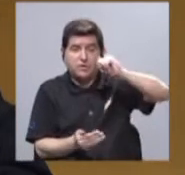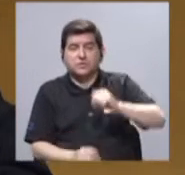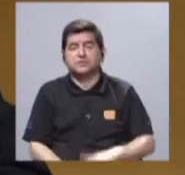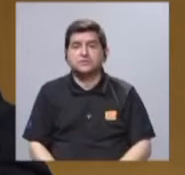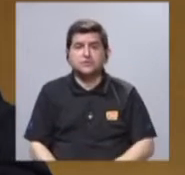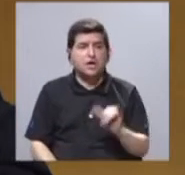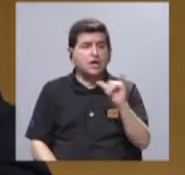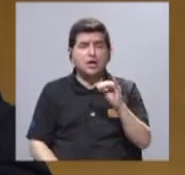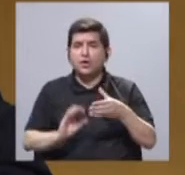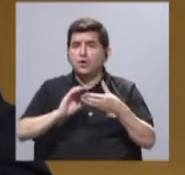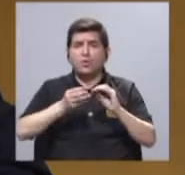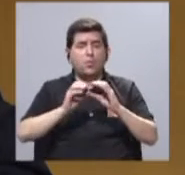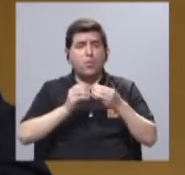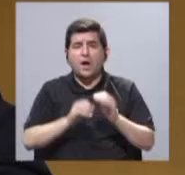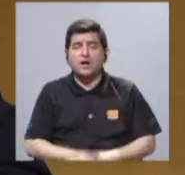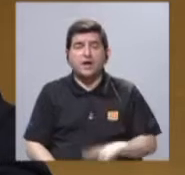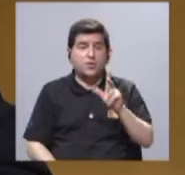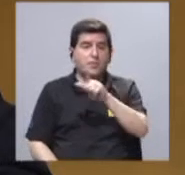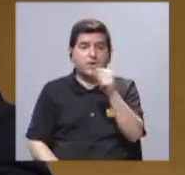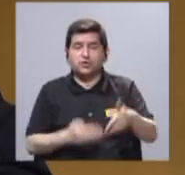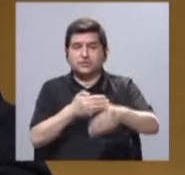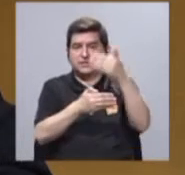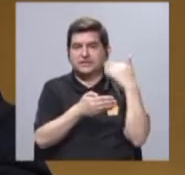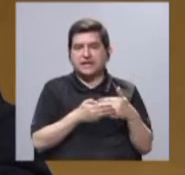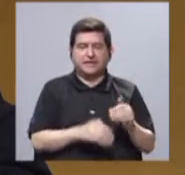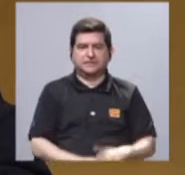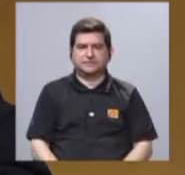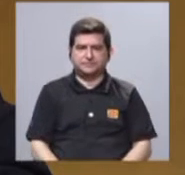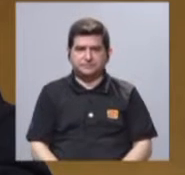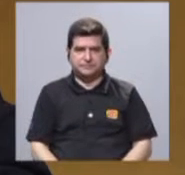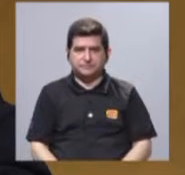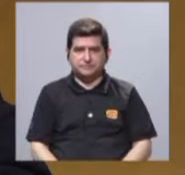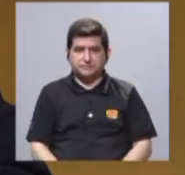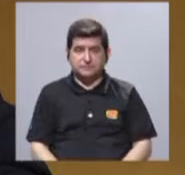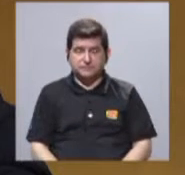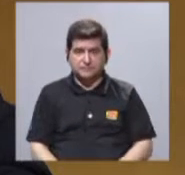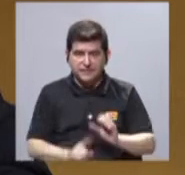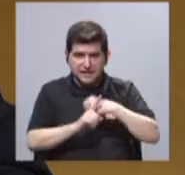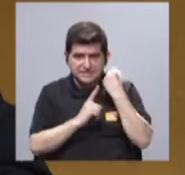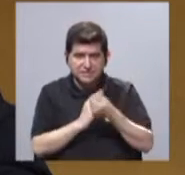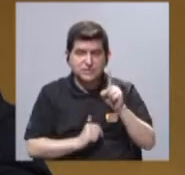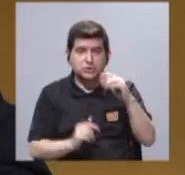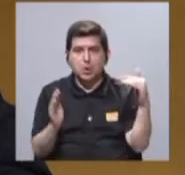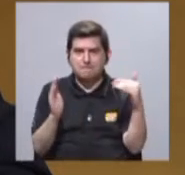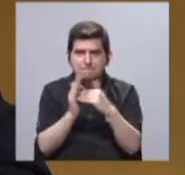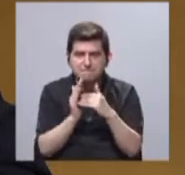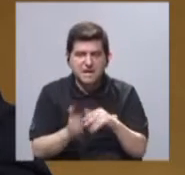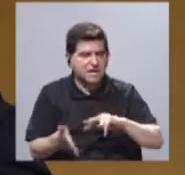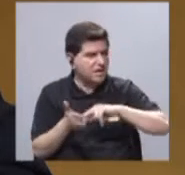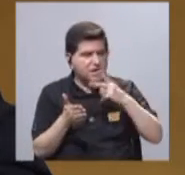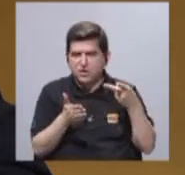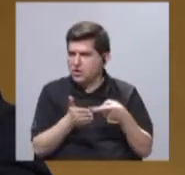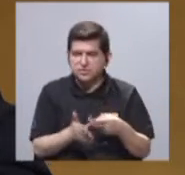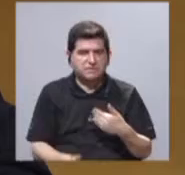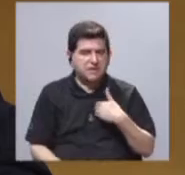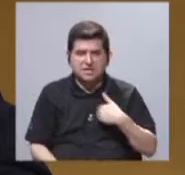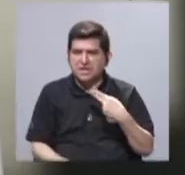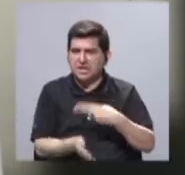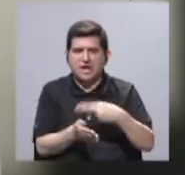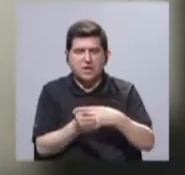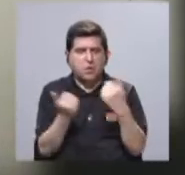como si fueran cifras de incidencia hace tres meses hace tres meses una incidencia de mil nos representa va a tener los